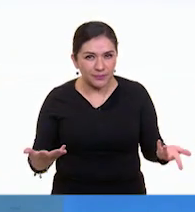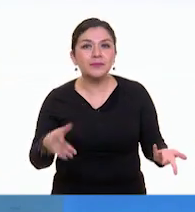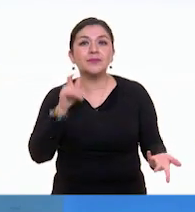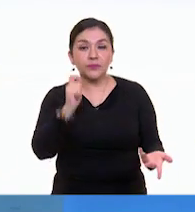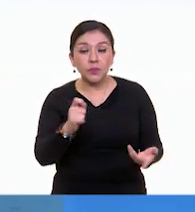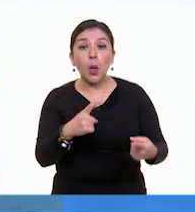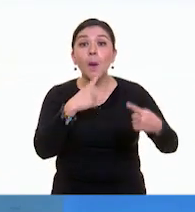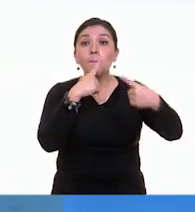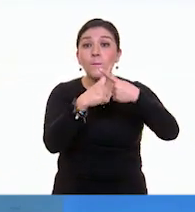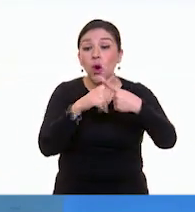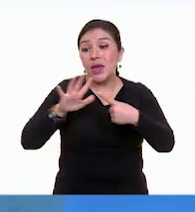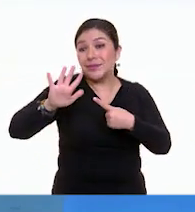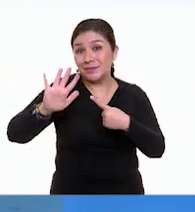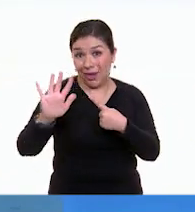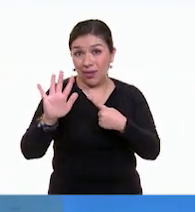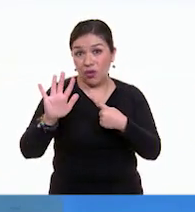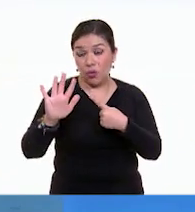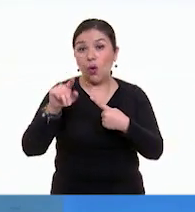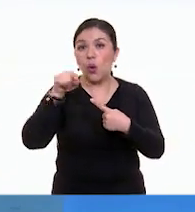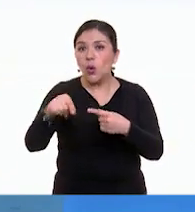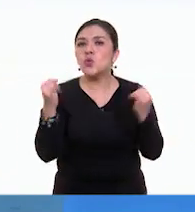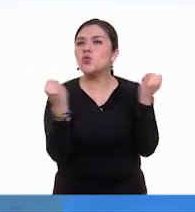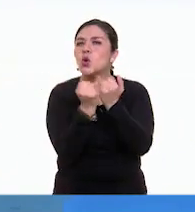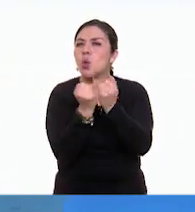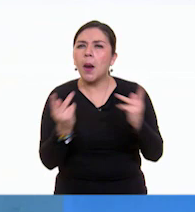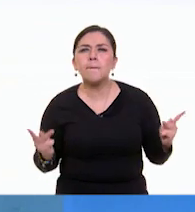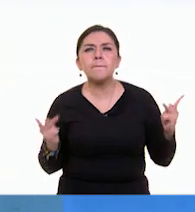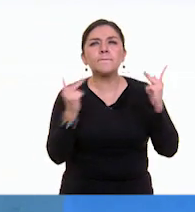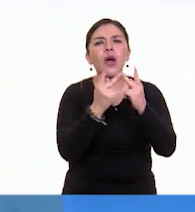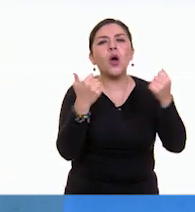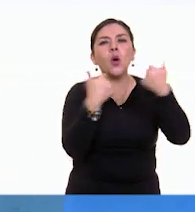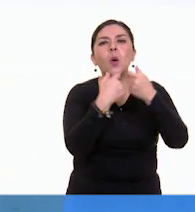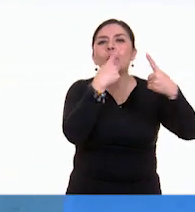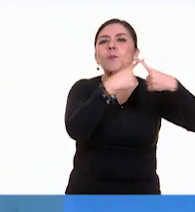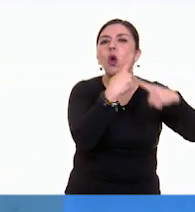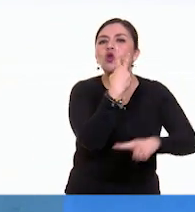los múltiplos de 5 que también son múltiplos de